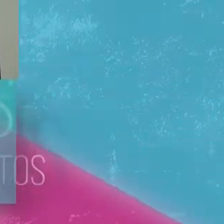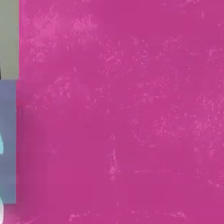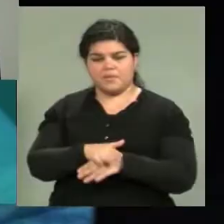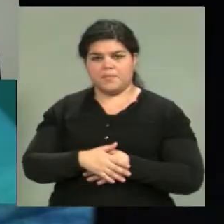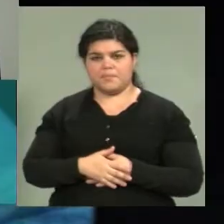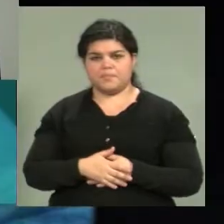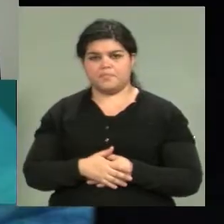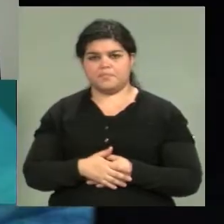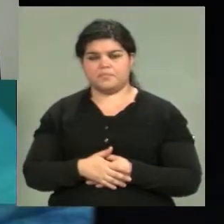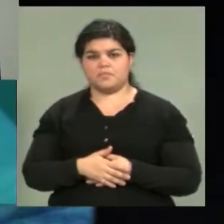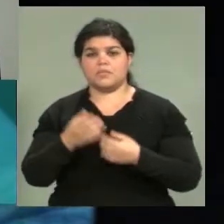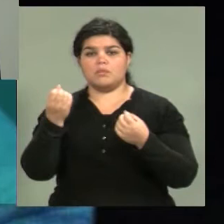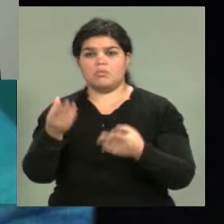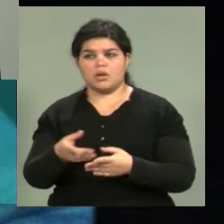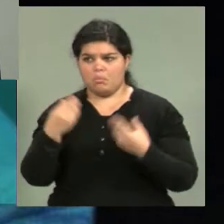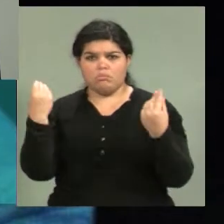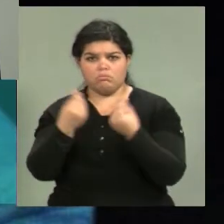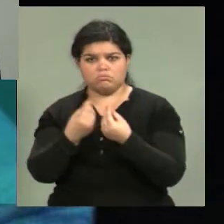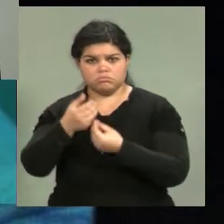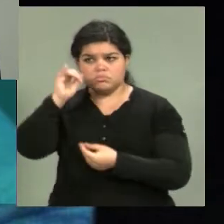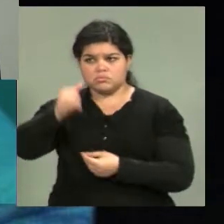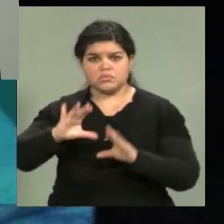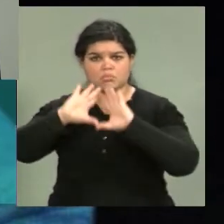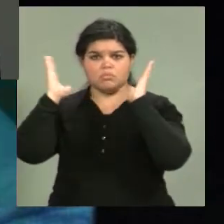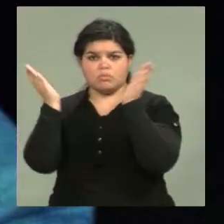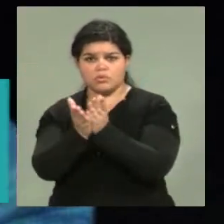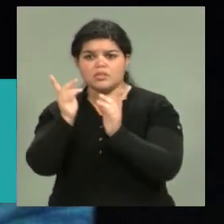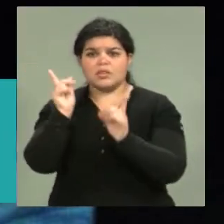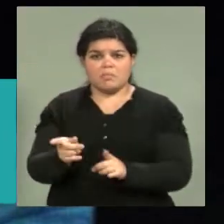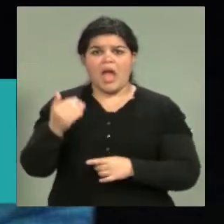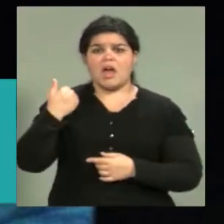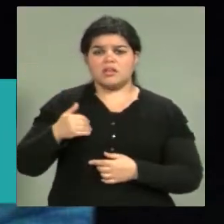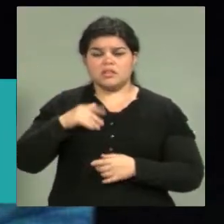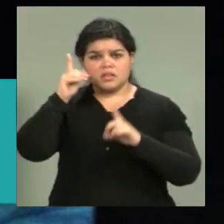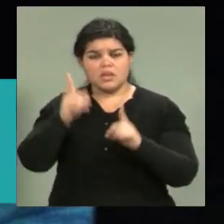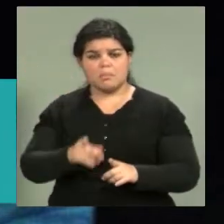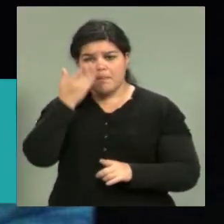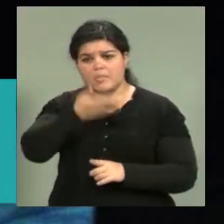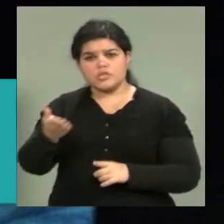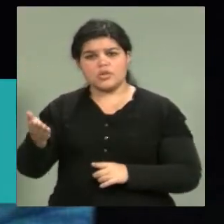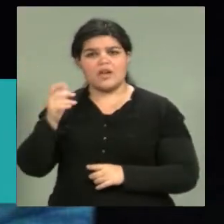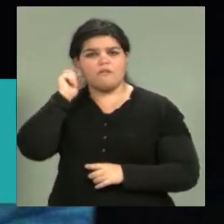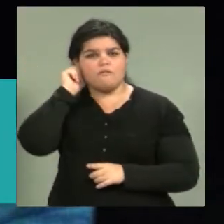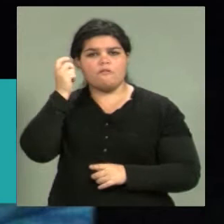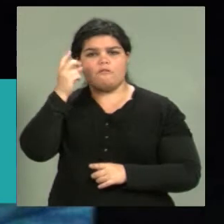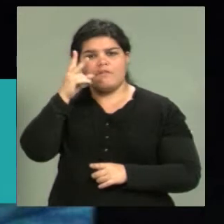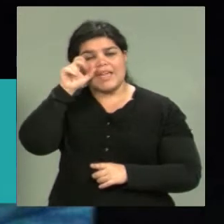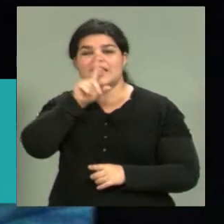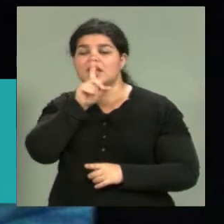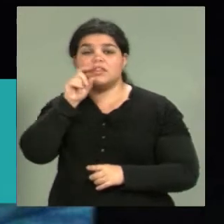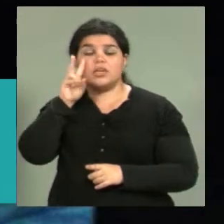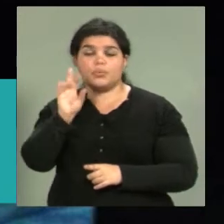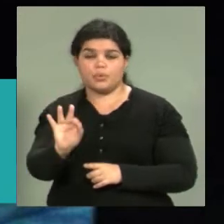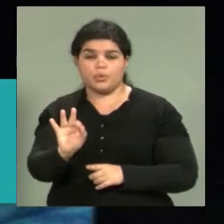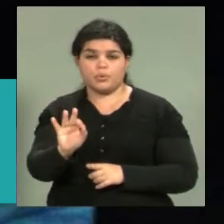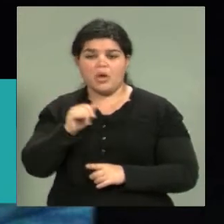jueza, porque hay muchos casos en el mundo y en Argentina hay muchas personas en estado vegetativo. Lo que pasa es que a la gente no se le informa y la